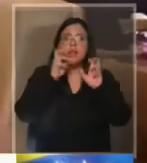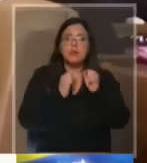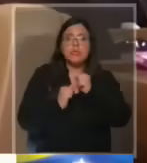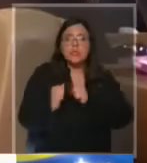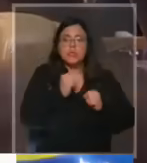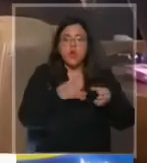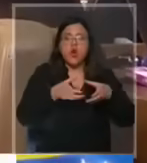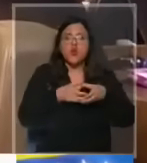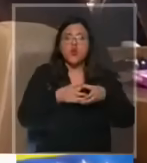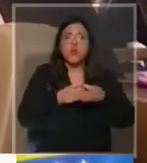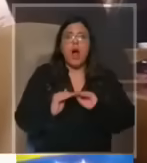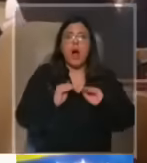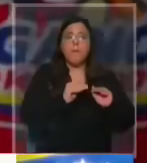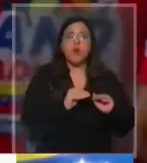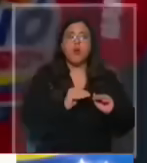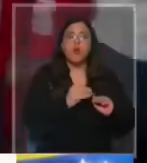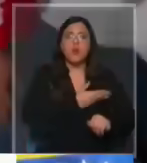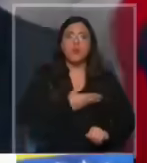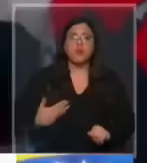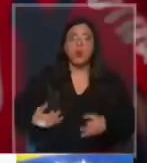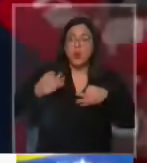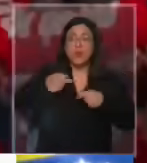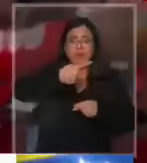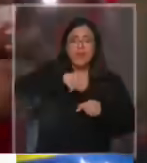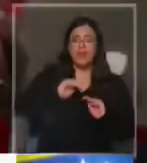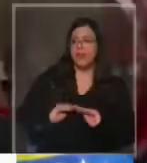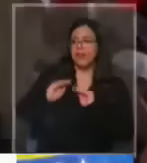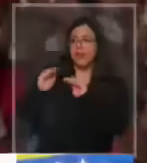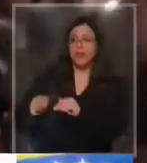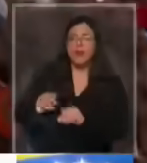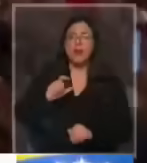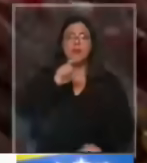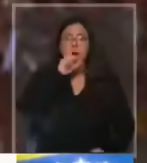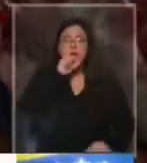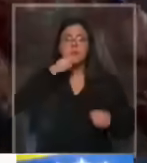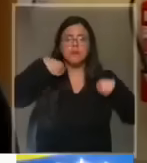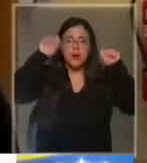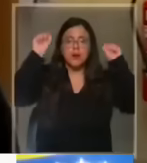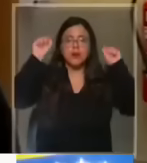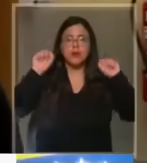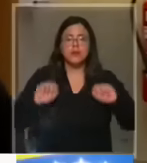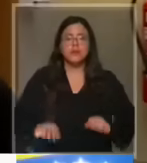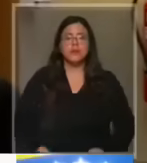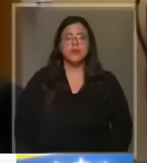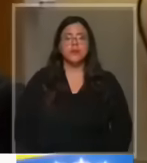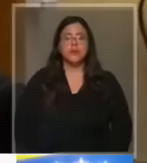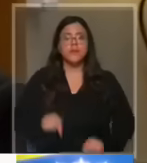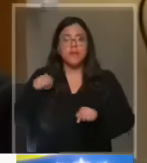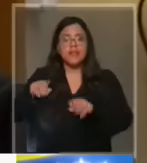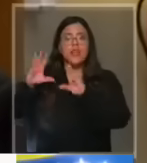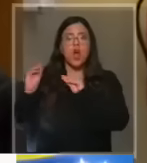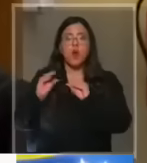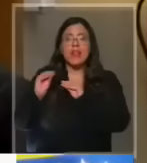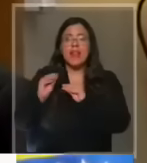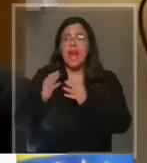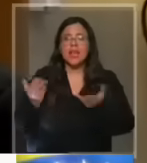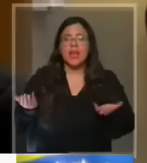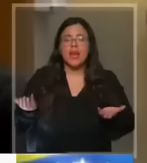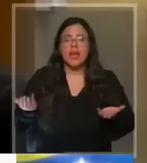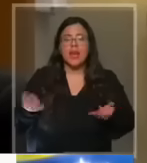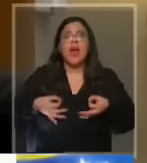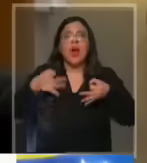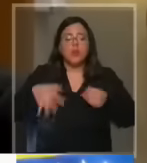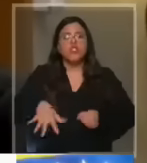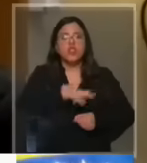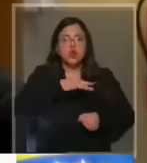en el oficialismo tras el apoyo de parlamentarios del PC al cuestionado triunfo de Maduro. Ese comentario, dado el drama que se